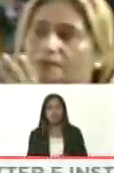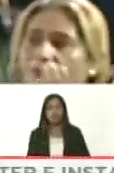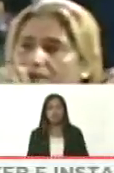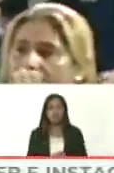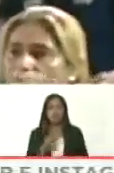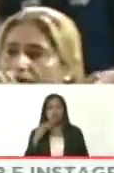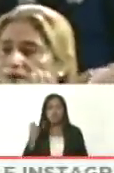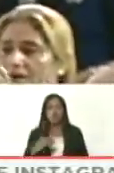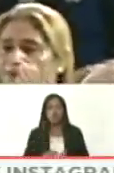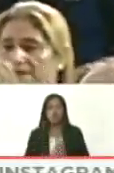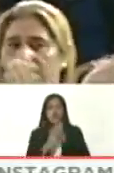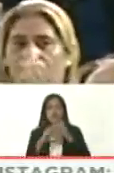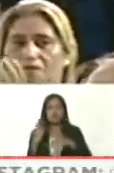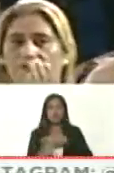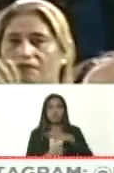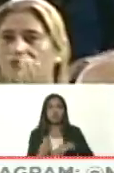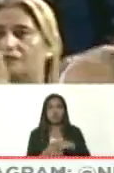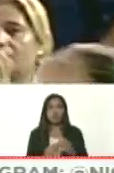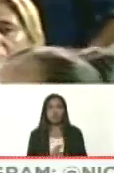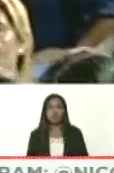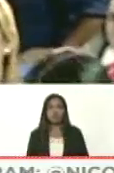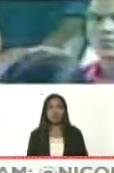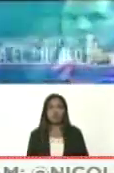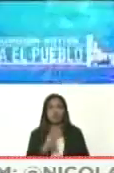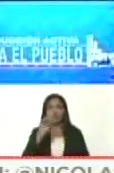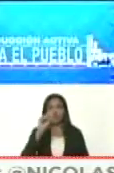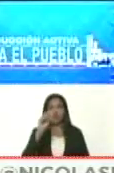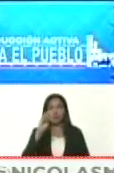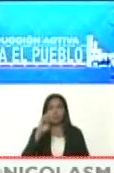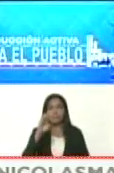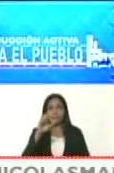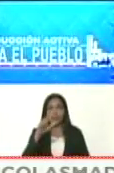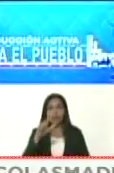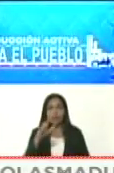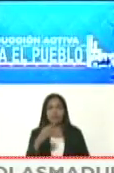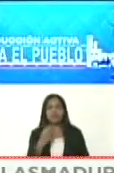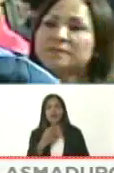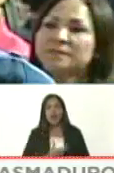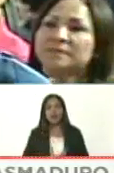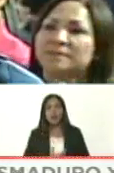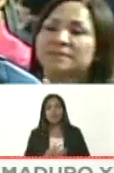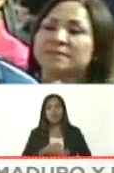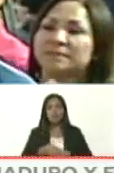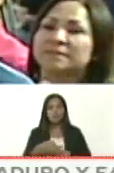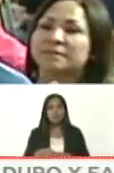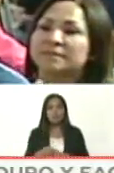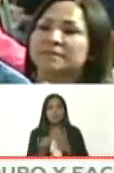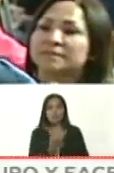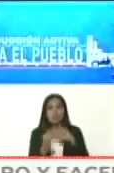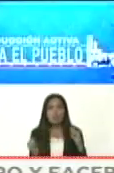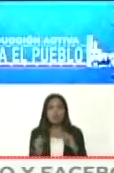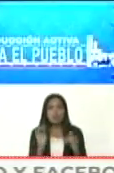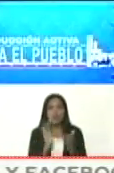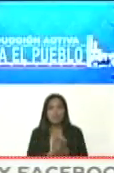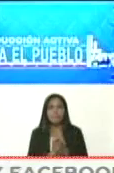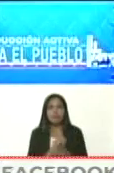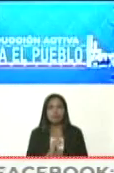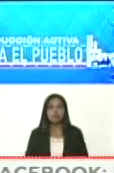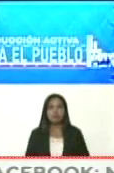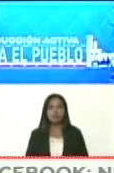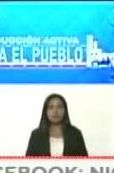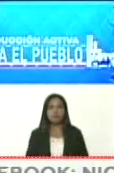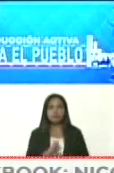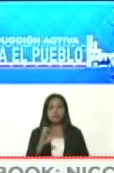líder revolucionario. A Ismael Capinel, alcalde del municipio Independencia, camarada. A